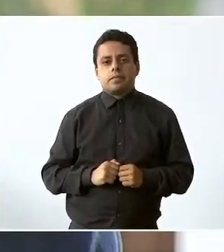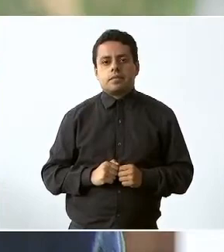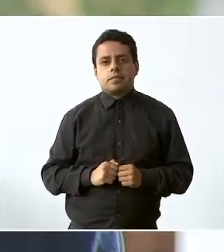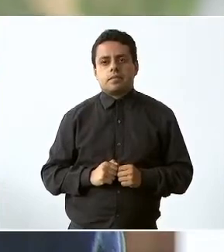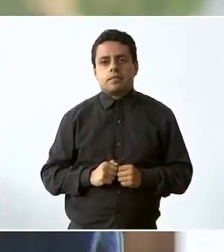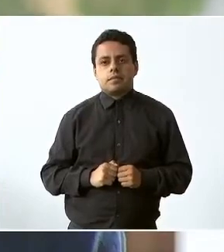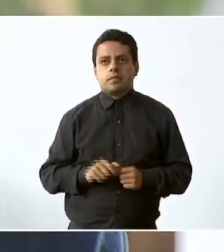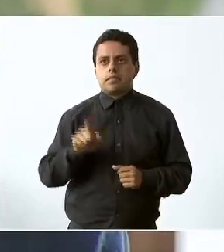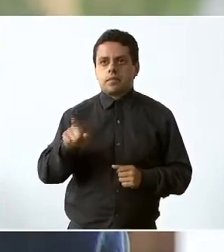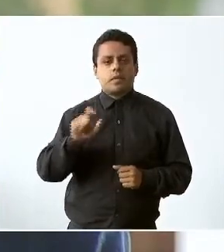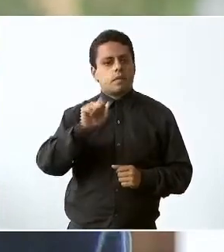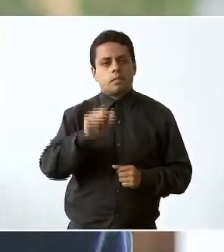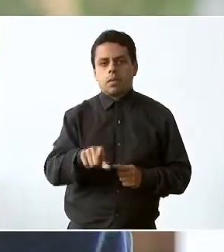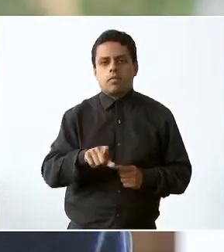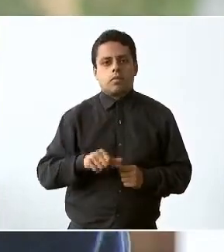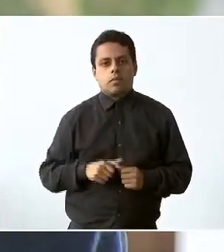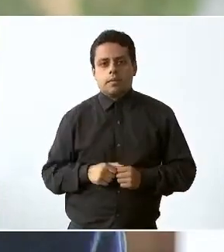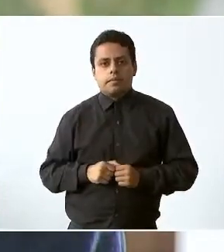tiene también